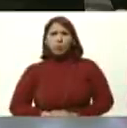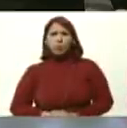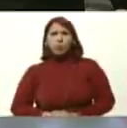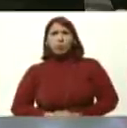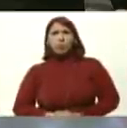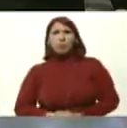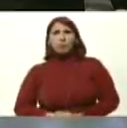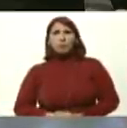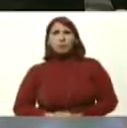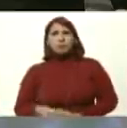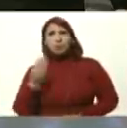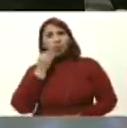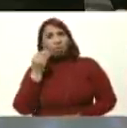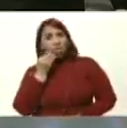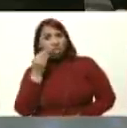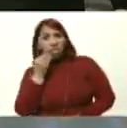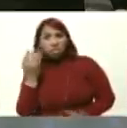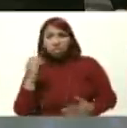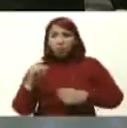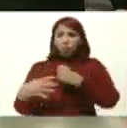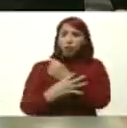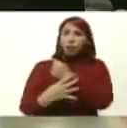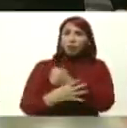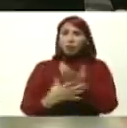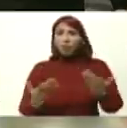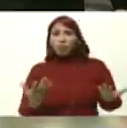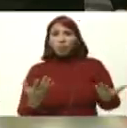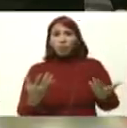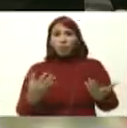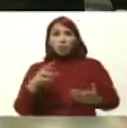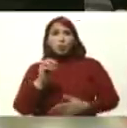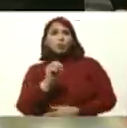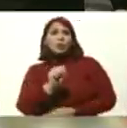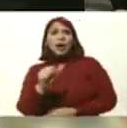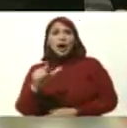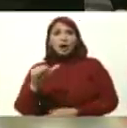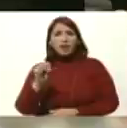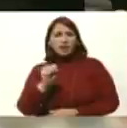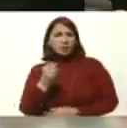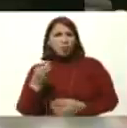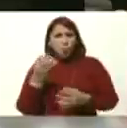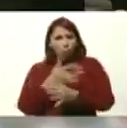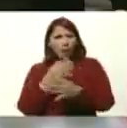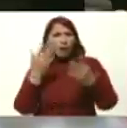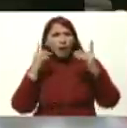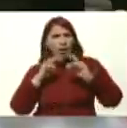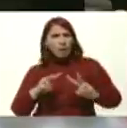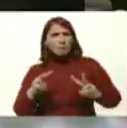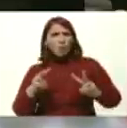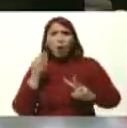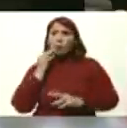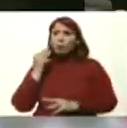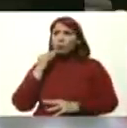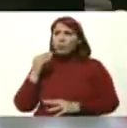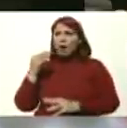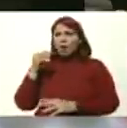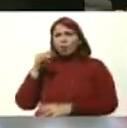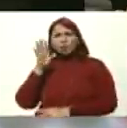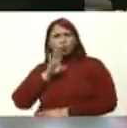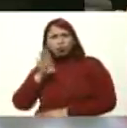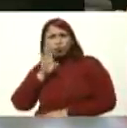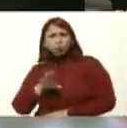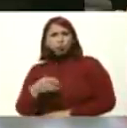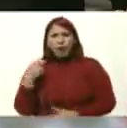Bobolongo Guaidó, juega limpio. Manuel Rosales, juega limpio. Están acostumbrados a jugar sucio y